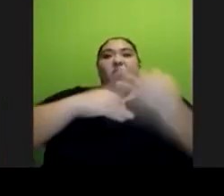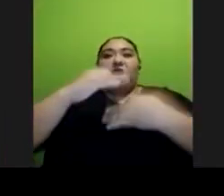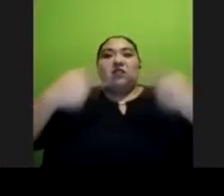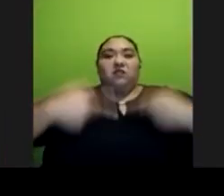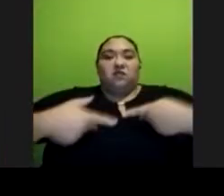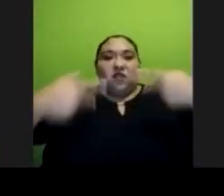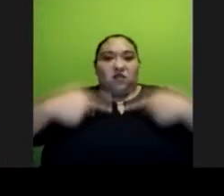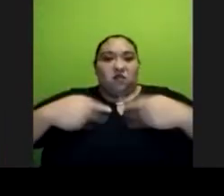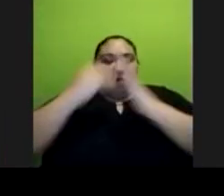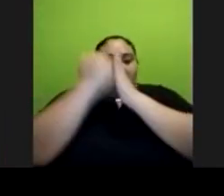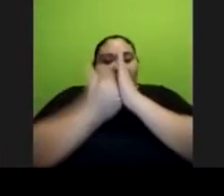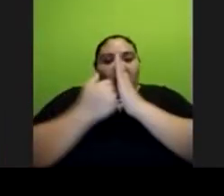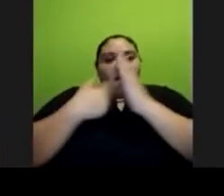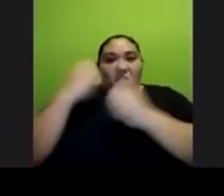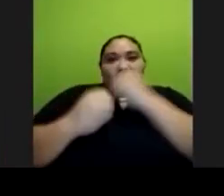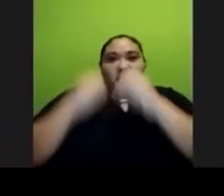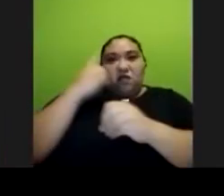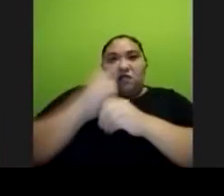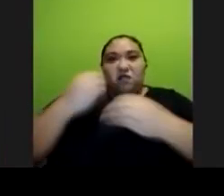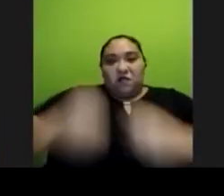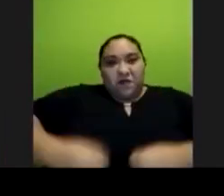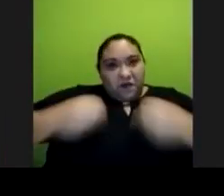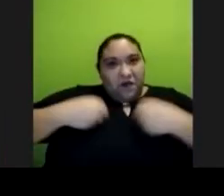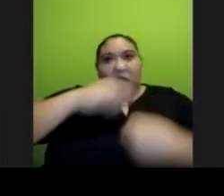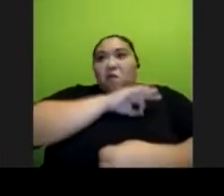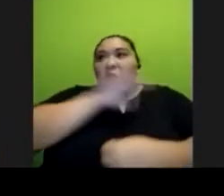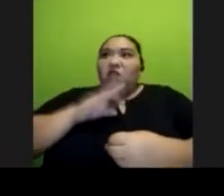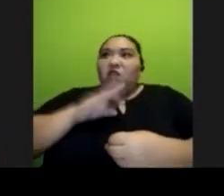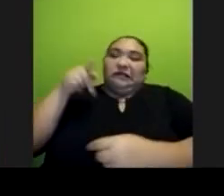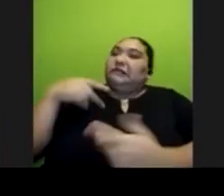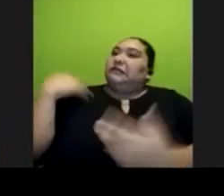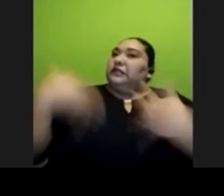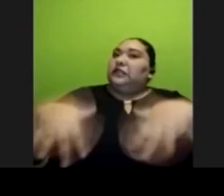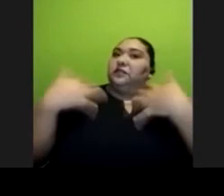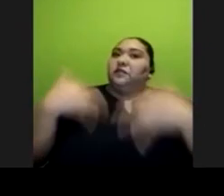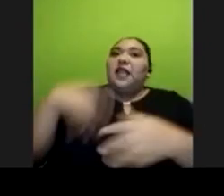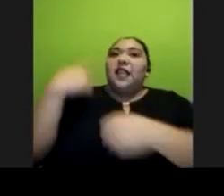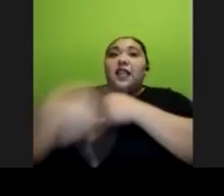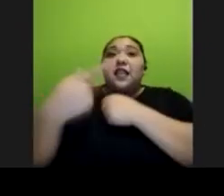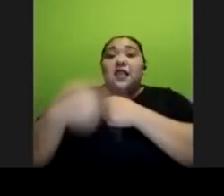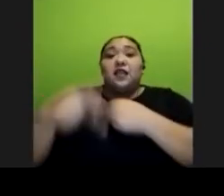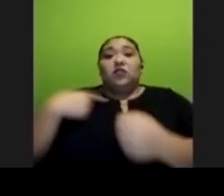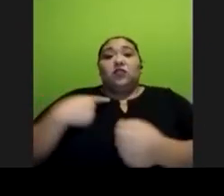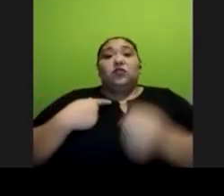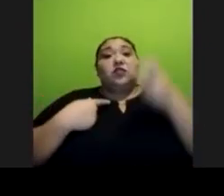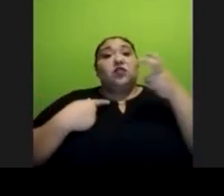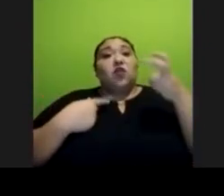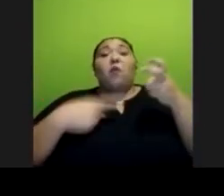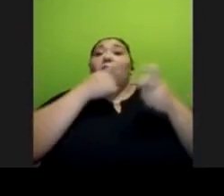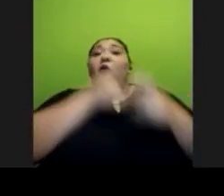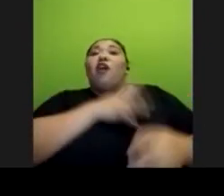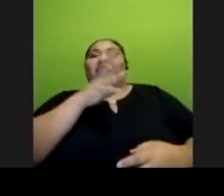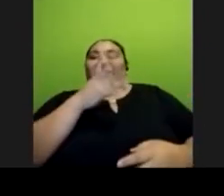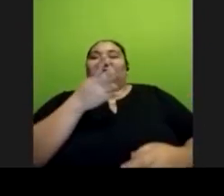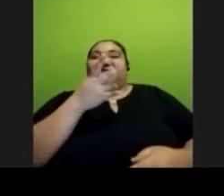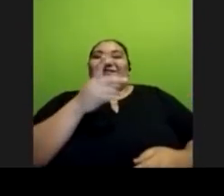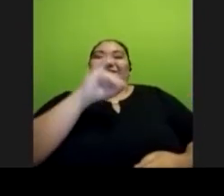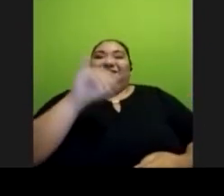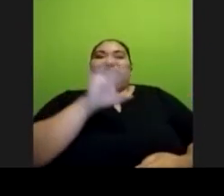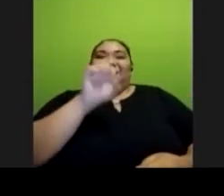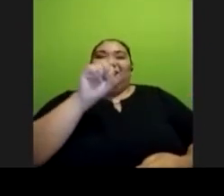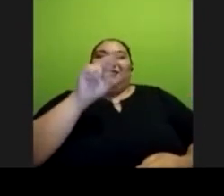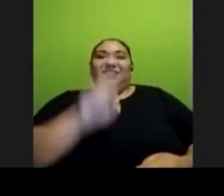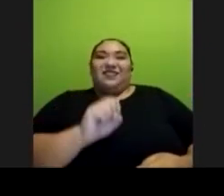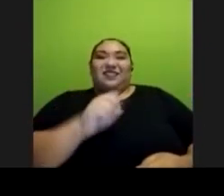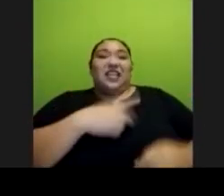en esas condiciones. Entonces, en esa medida es que, como dice Jesús, la enfermedad discrimina.